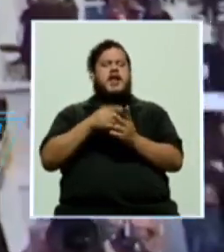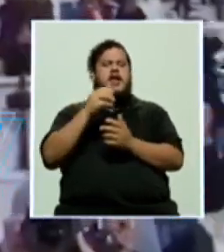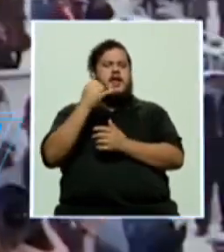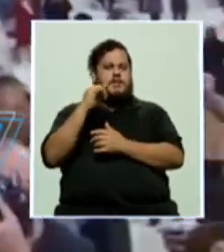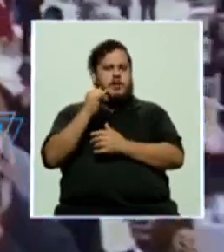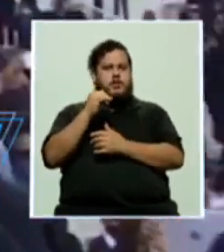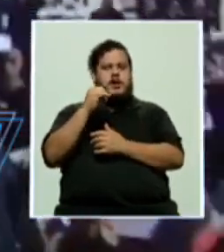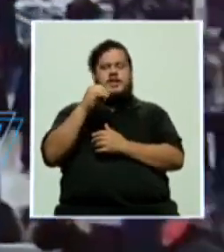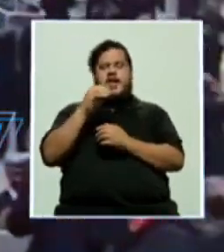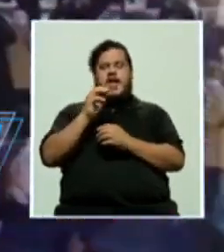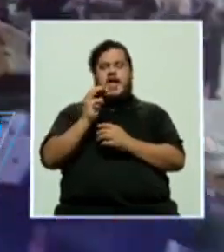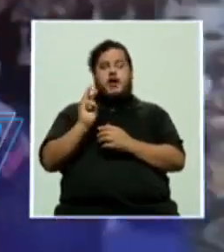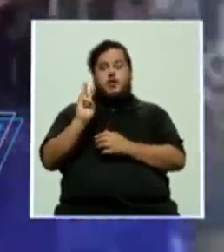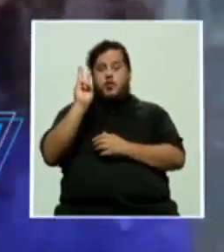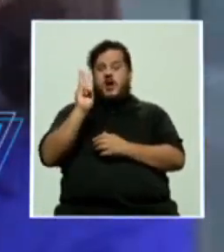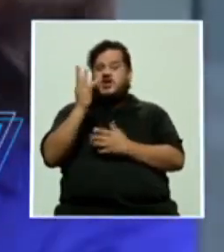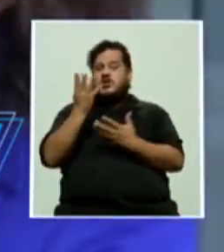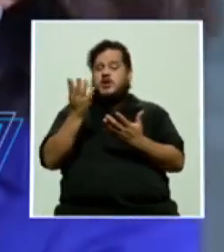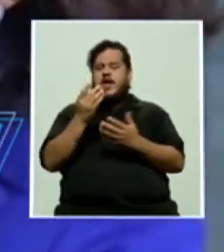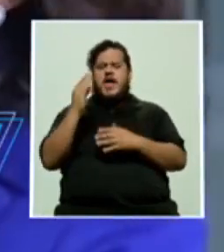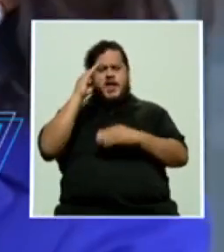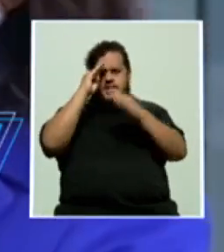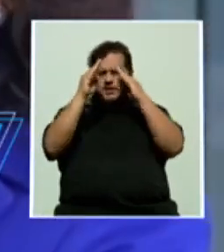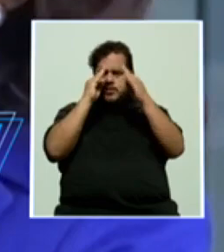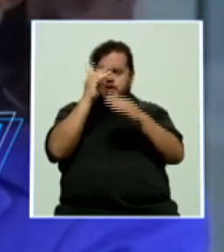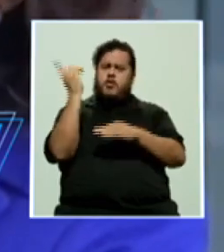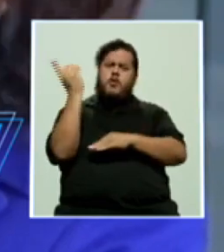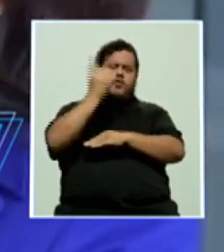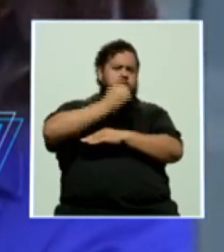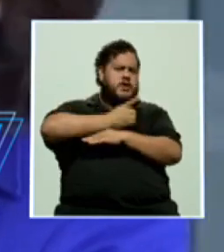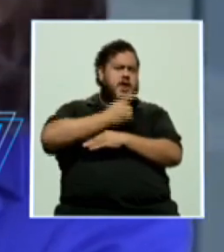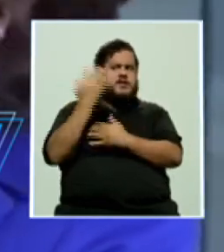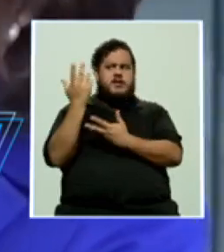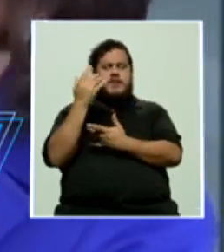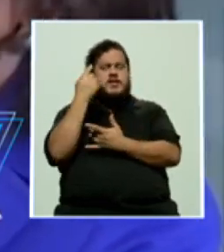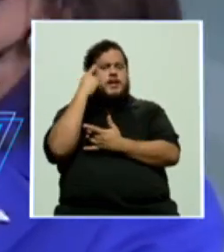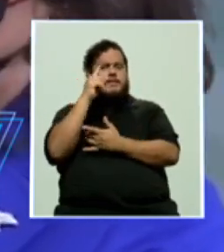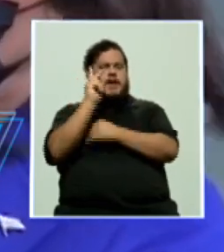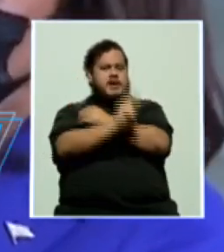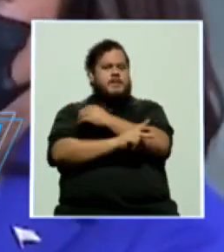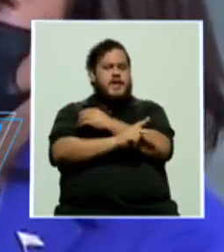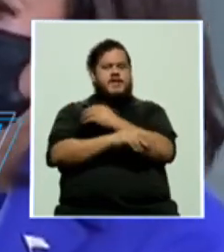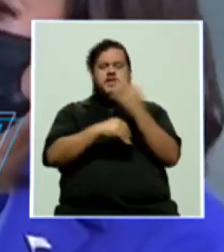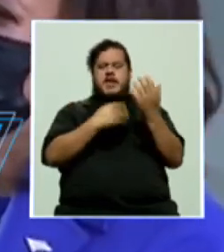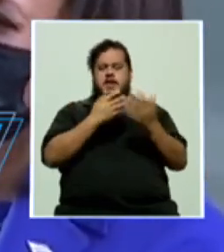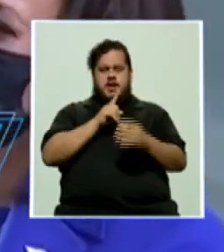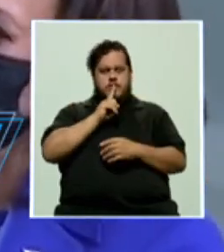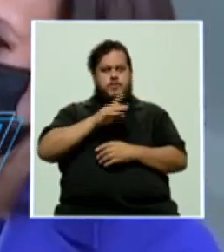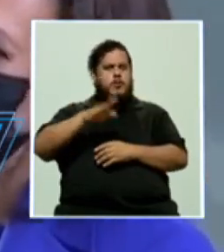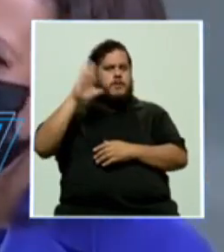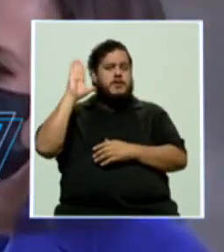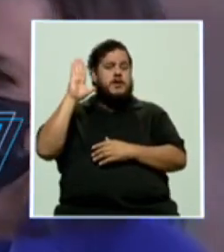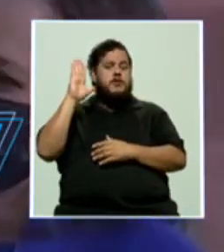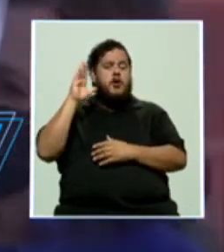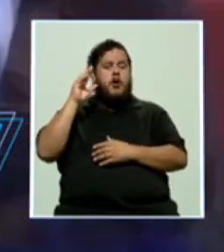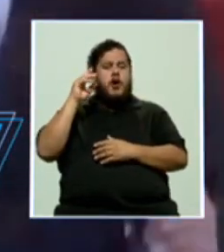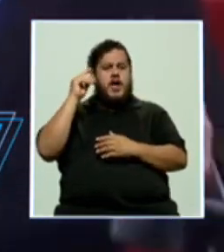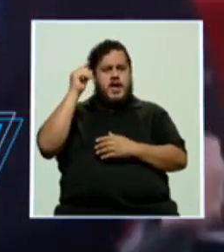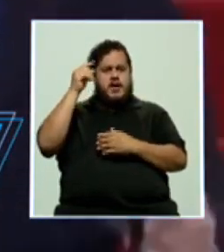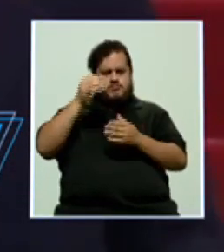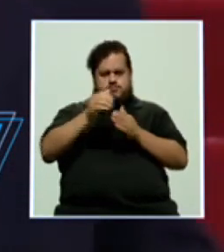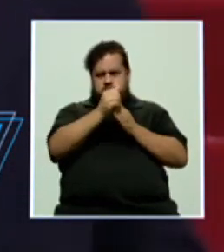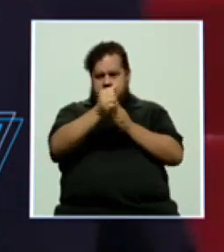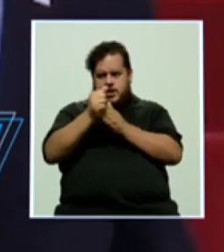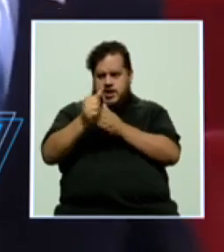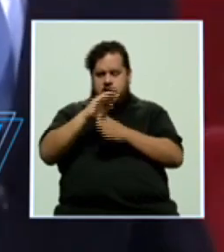en Washington, saludando un día de esperanza para el país y prometiendo gobernar para todos los estadounidenses.